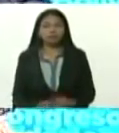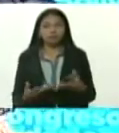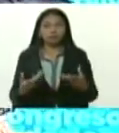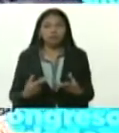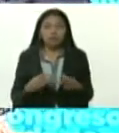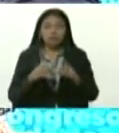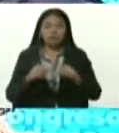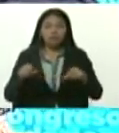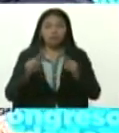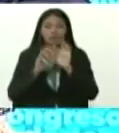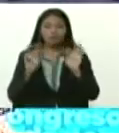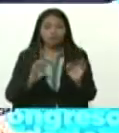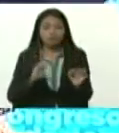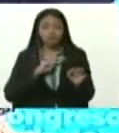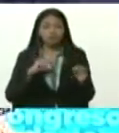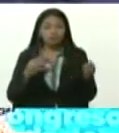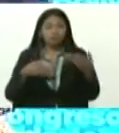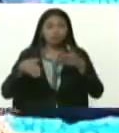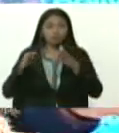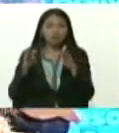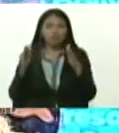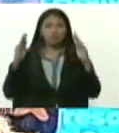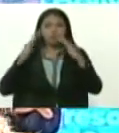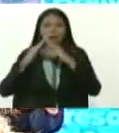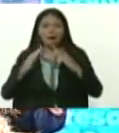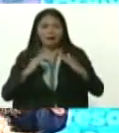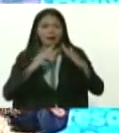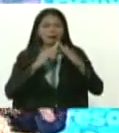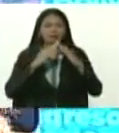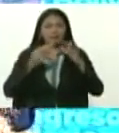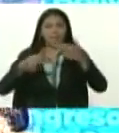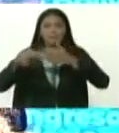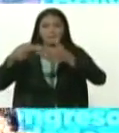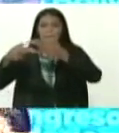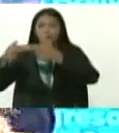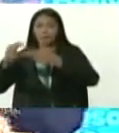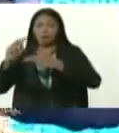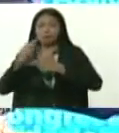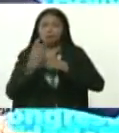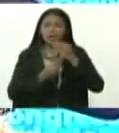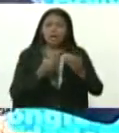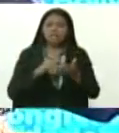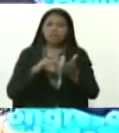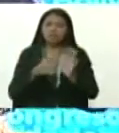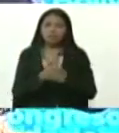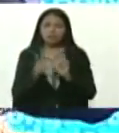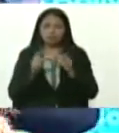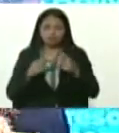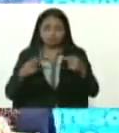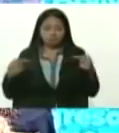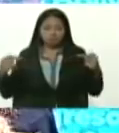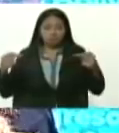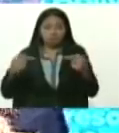terreno y va a construir una gran casa. Lo primero que hace es medir el